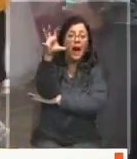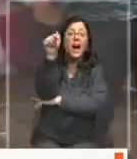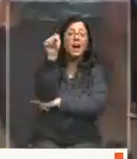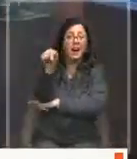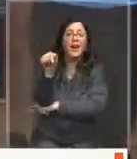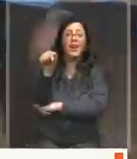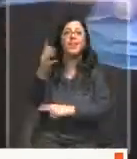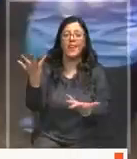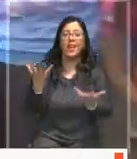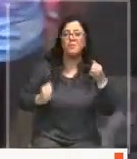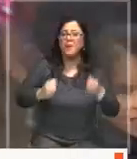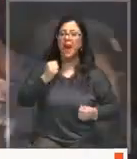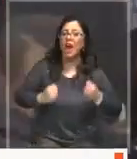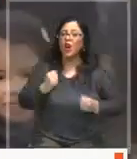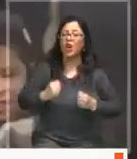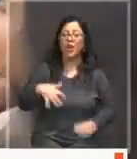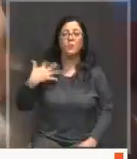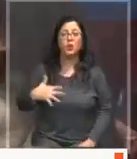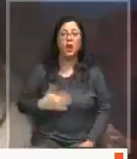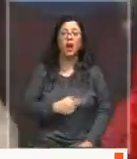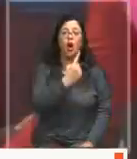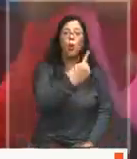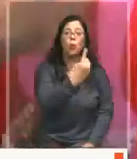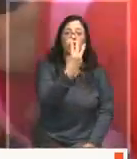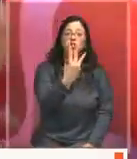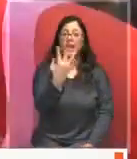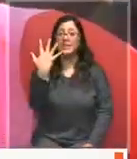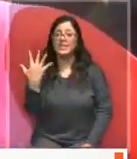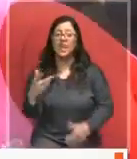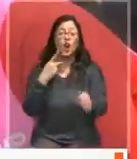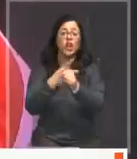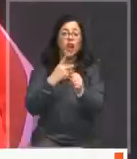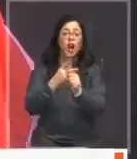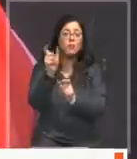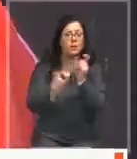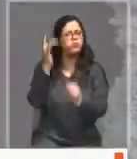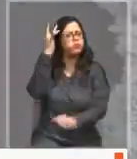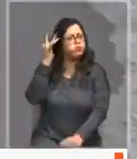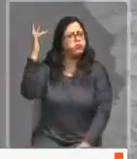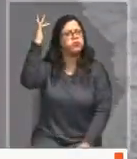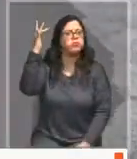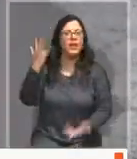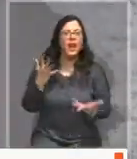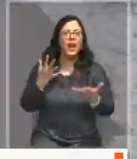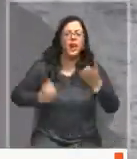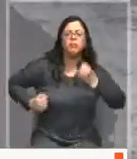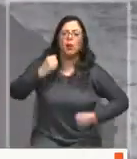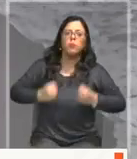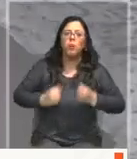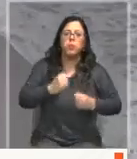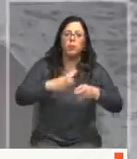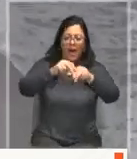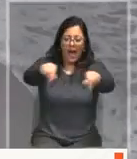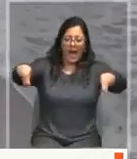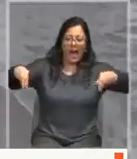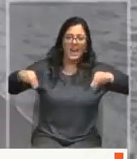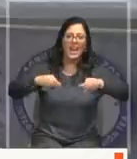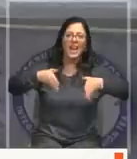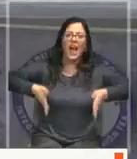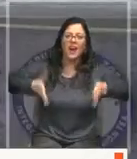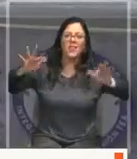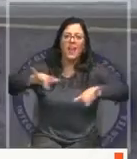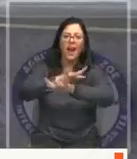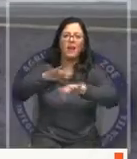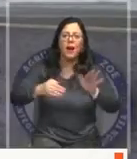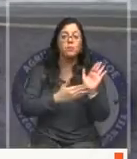una inédita corrida. 1, 3 y 5 kilómetros para los más expertos por las arenas de la Avenida del Mar. La idea, visibilizar